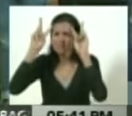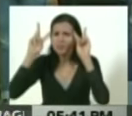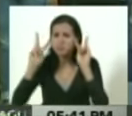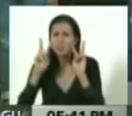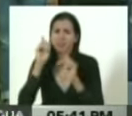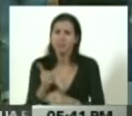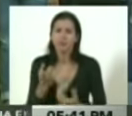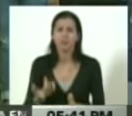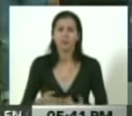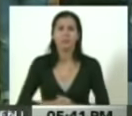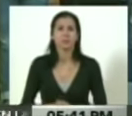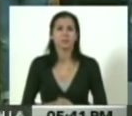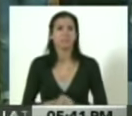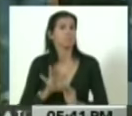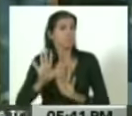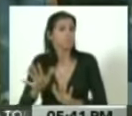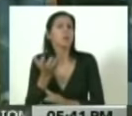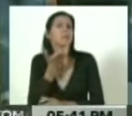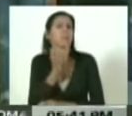Ese es un ejemplo.